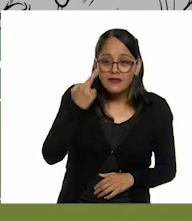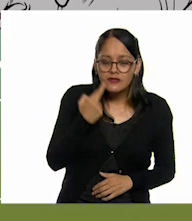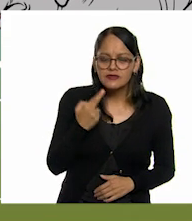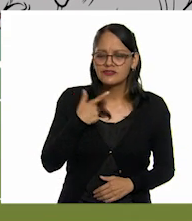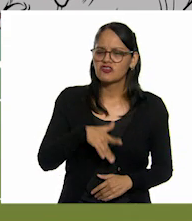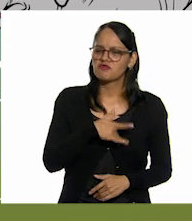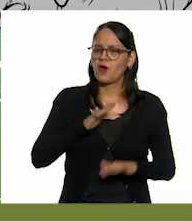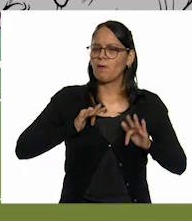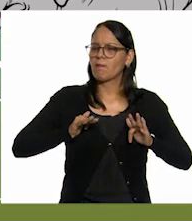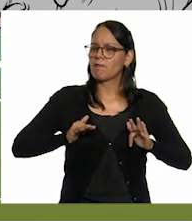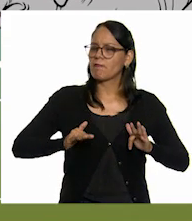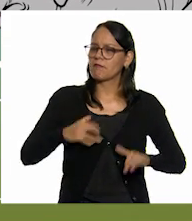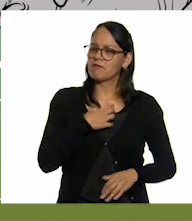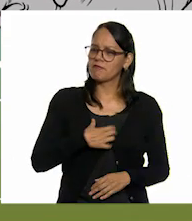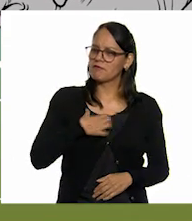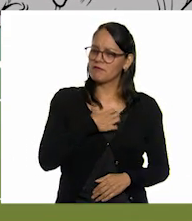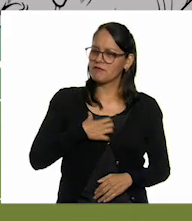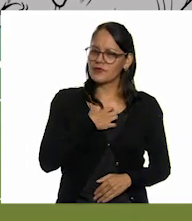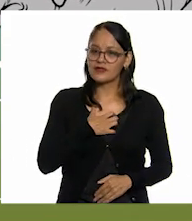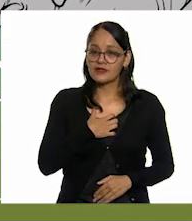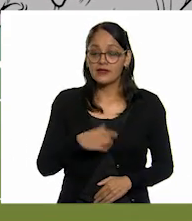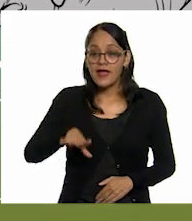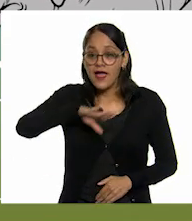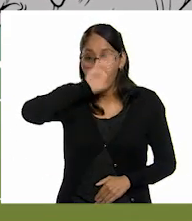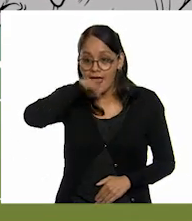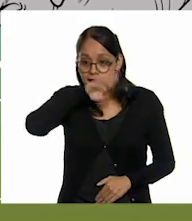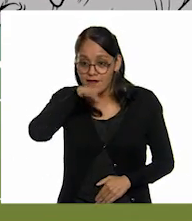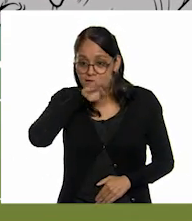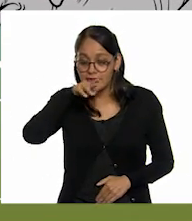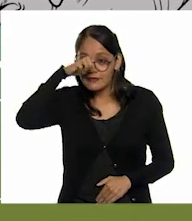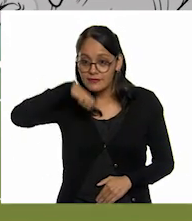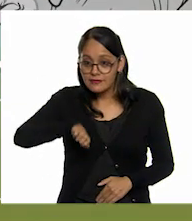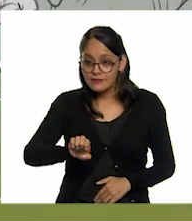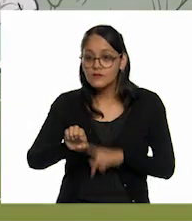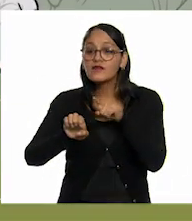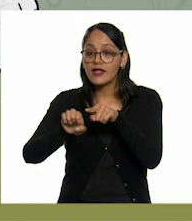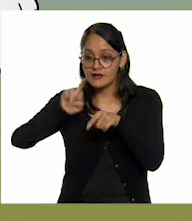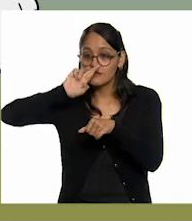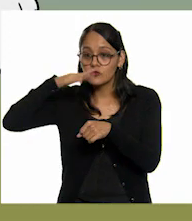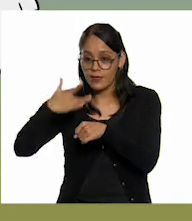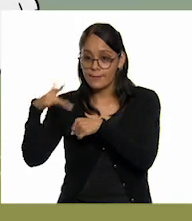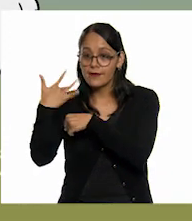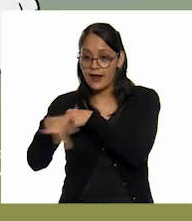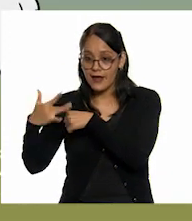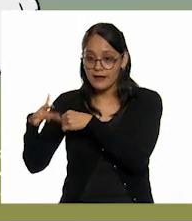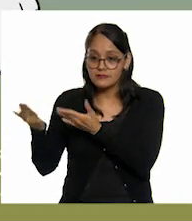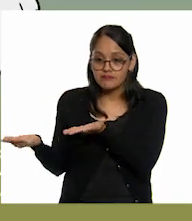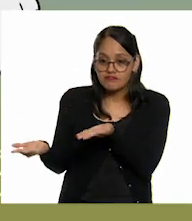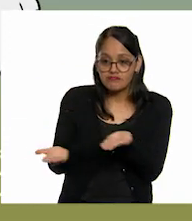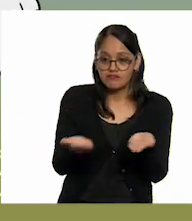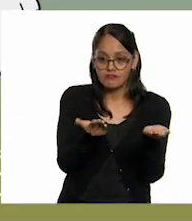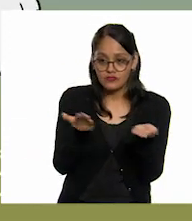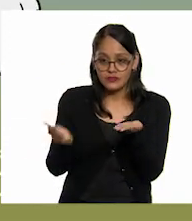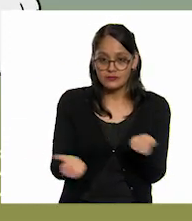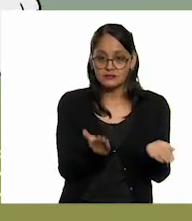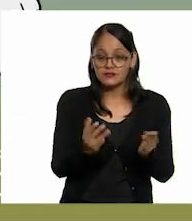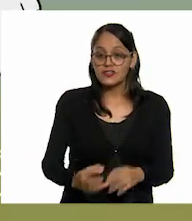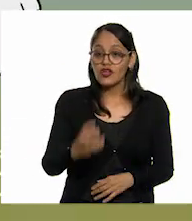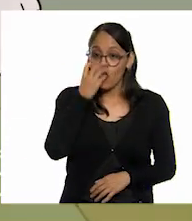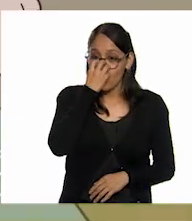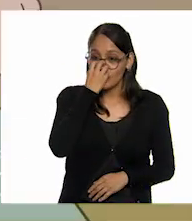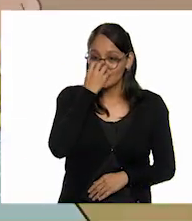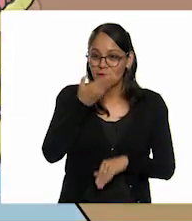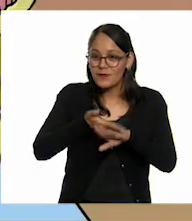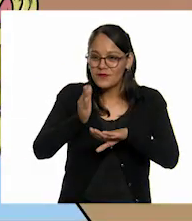vida. El elefante era el encargado de servir el queso. El oso polar les cortaba el pelo y los